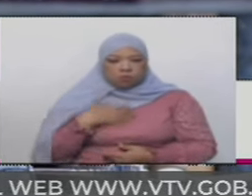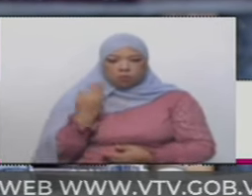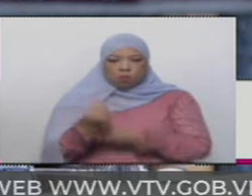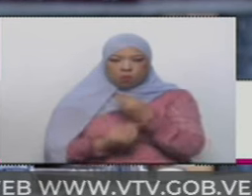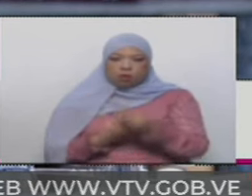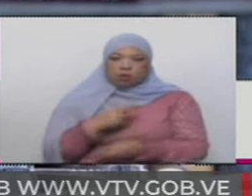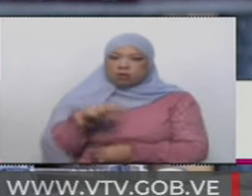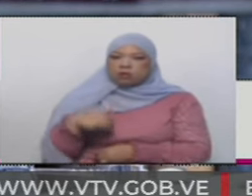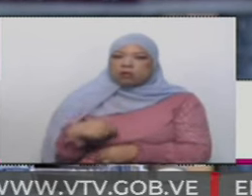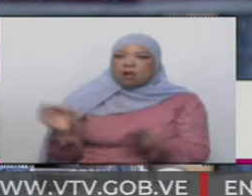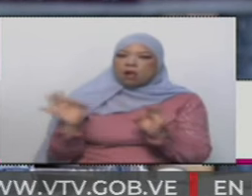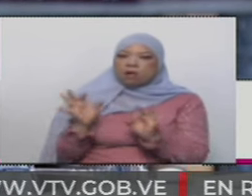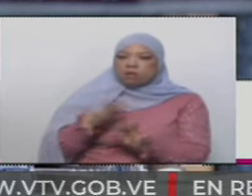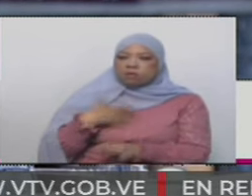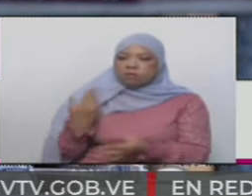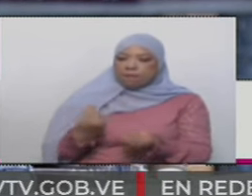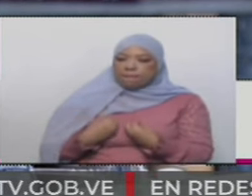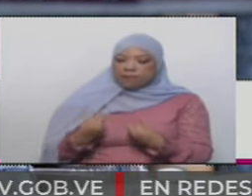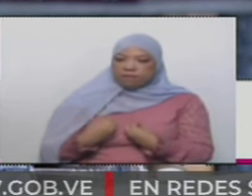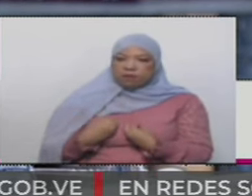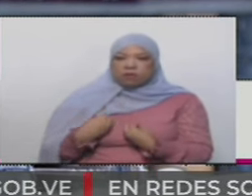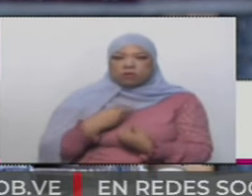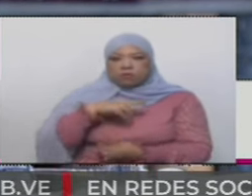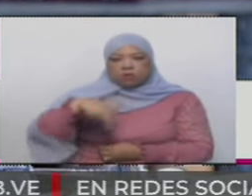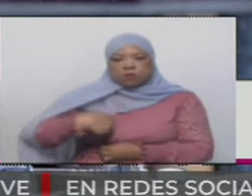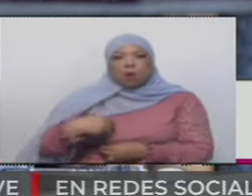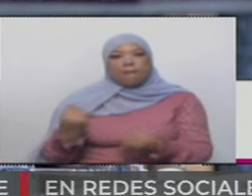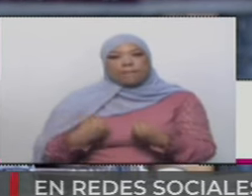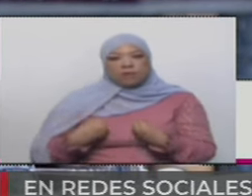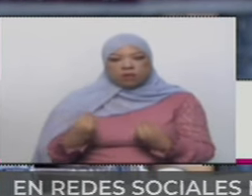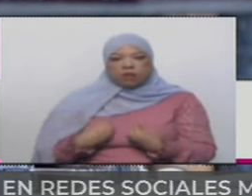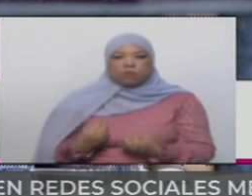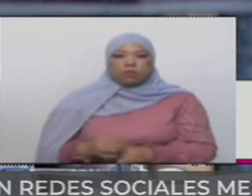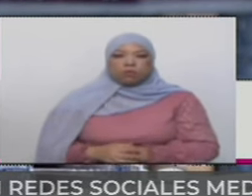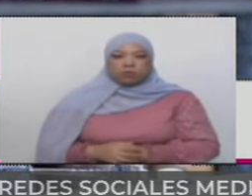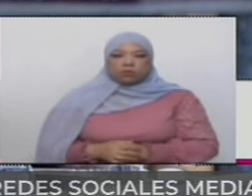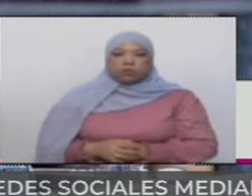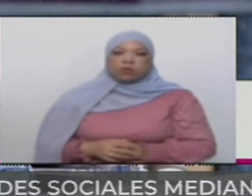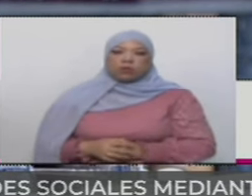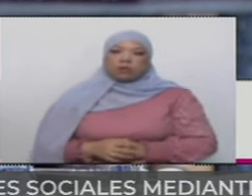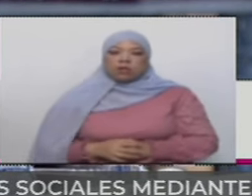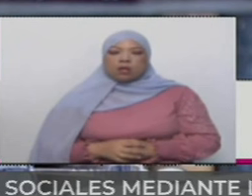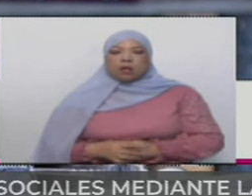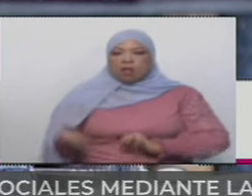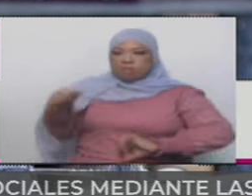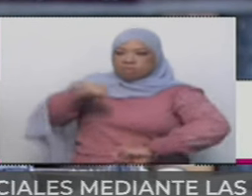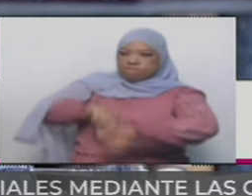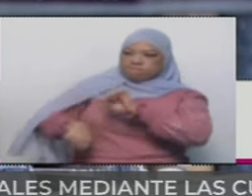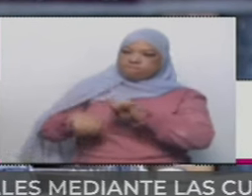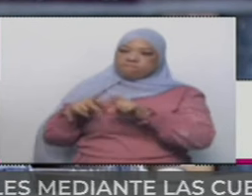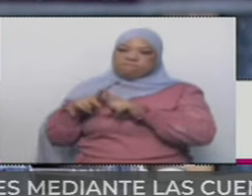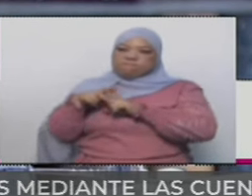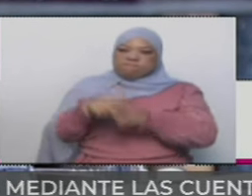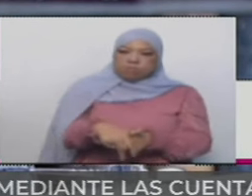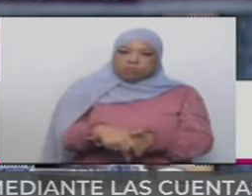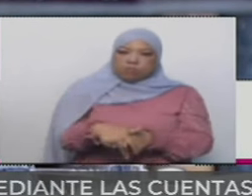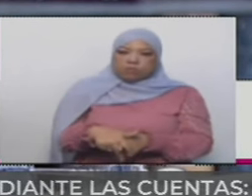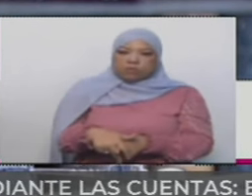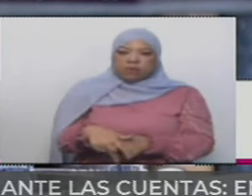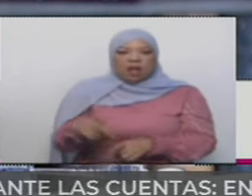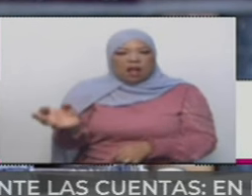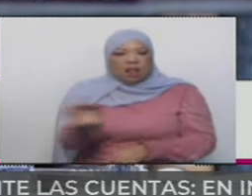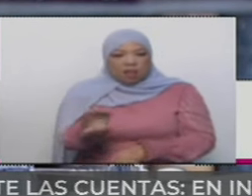y hablar, pero nadie podrá vivir en carne propia lo que nosotros vivimos. El desprecio. Éramos